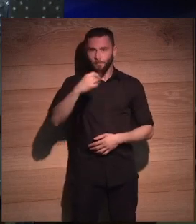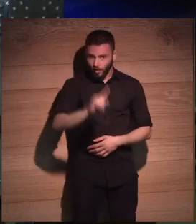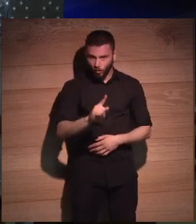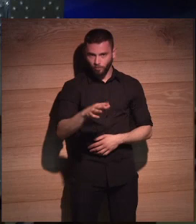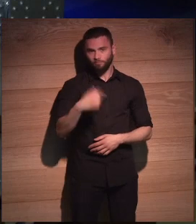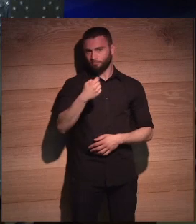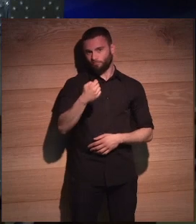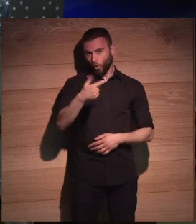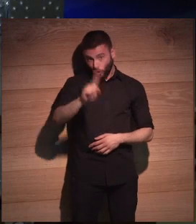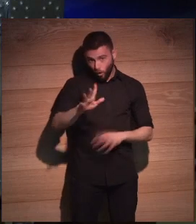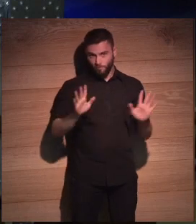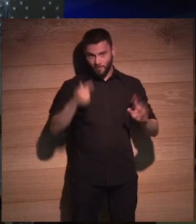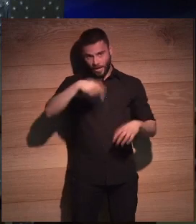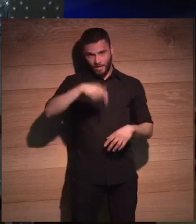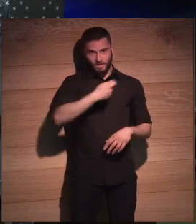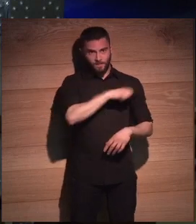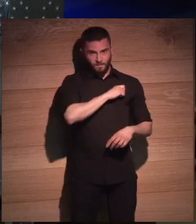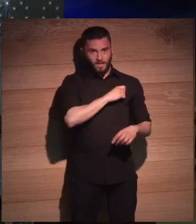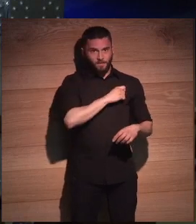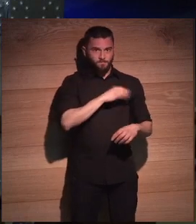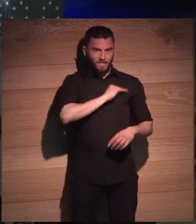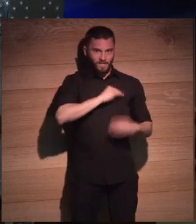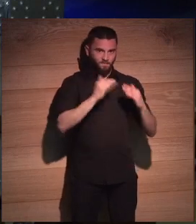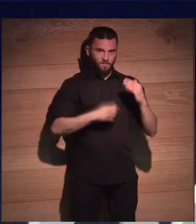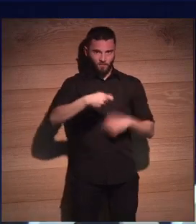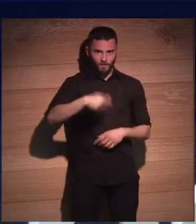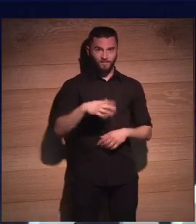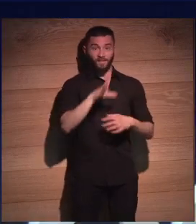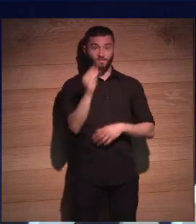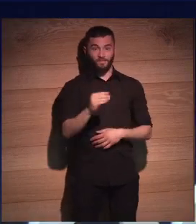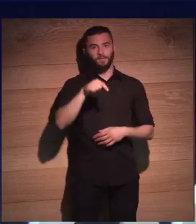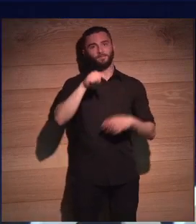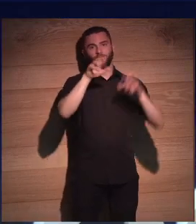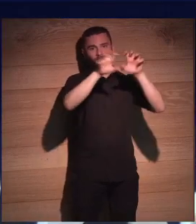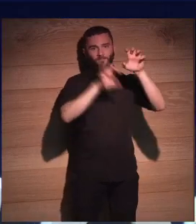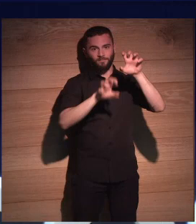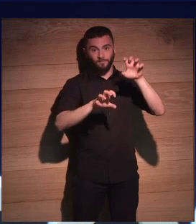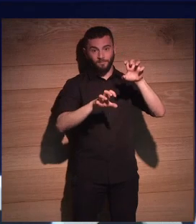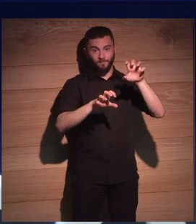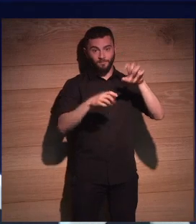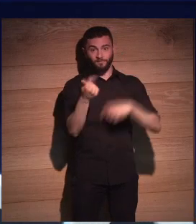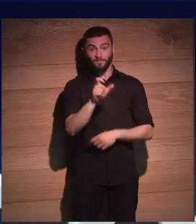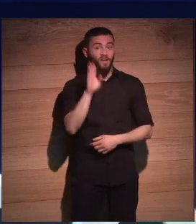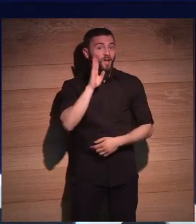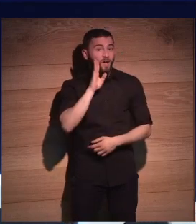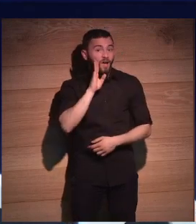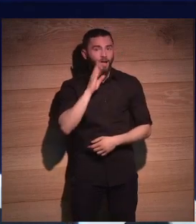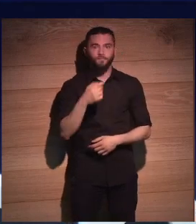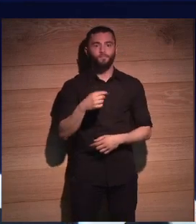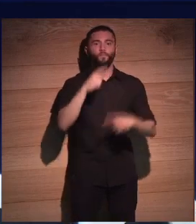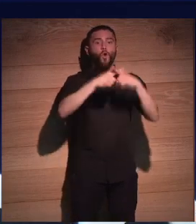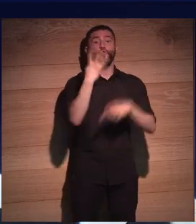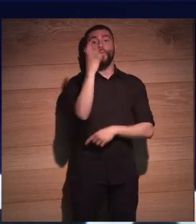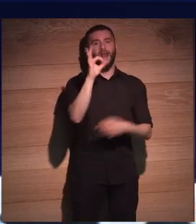en este país, ¿vale? Hay países, sobre todo en África, donde este coste se multiplica por 40, para que os hagáis una idea, ¿vale?